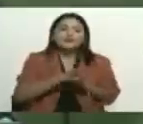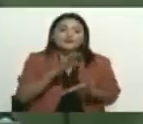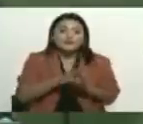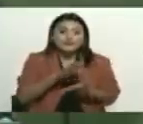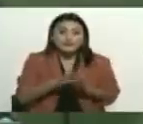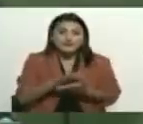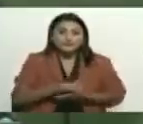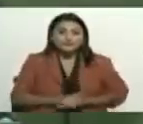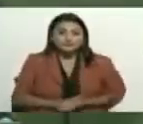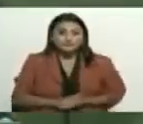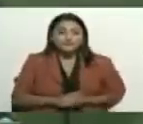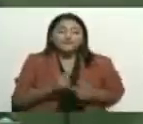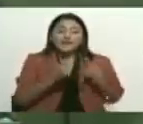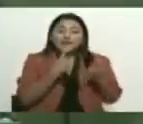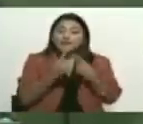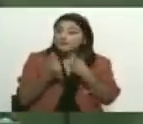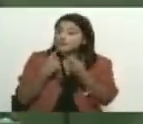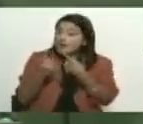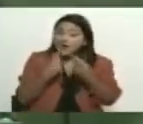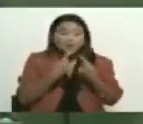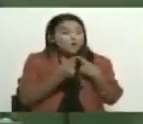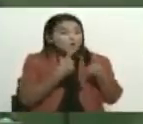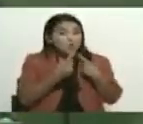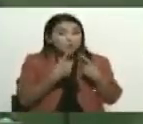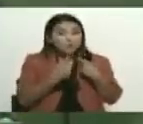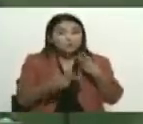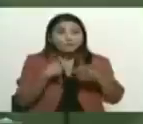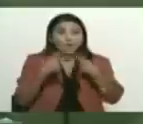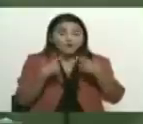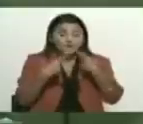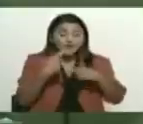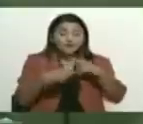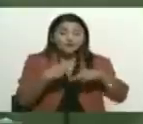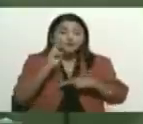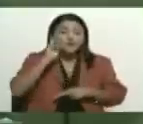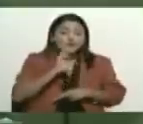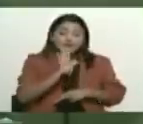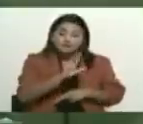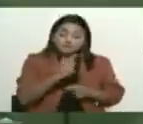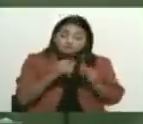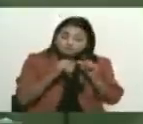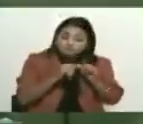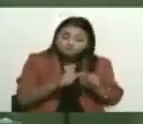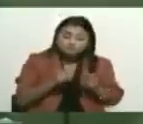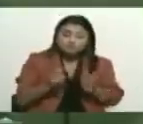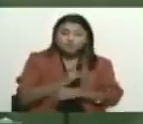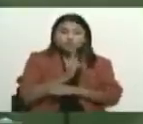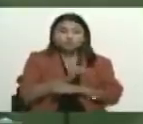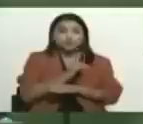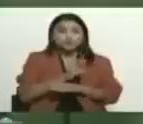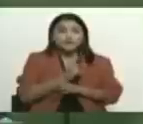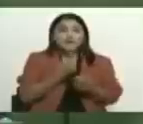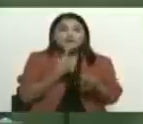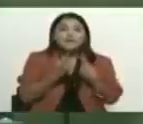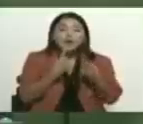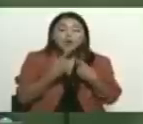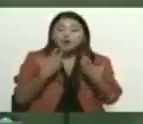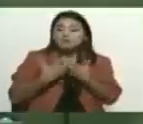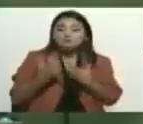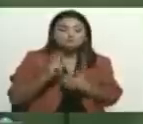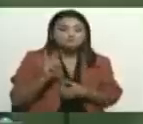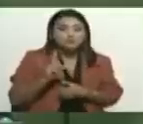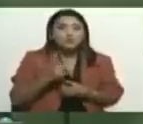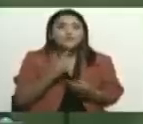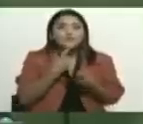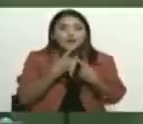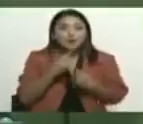tranquilidad. El diálogo ha sido una política permanente de la Revolución Bolivariana y ha prevalecido como la única opción en la mesa para,